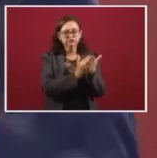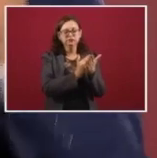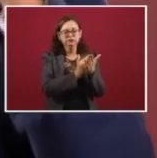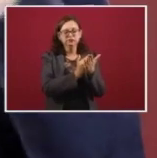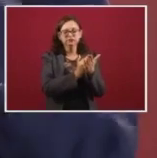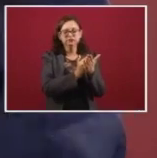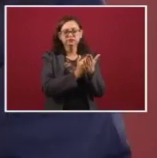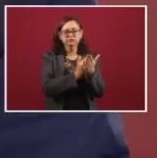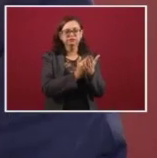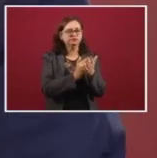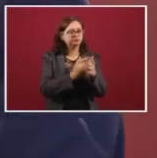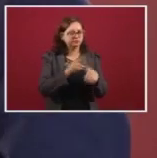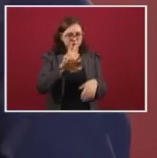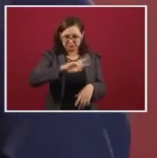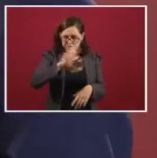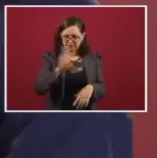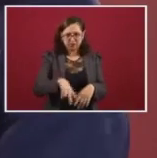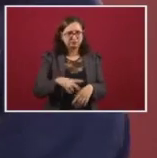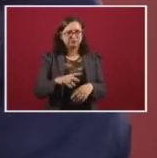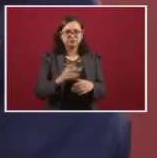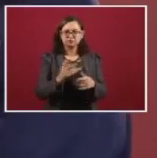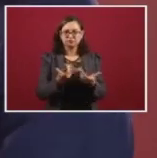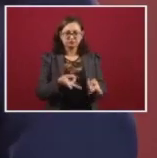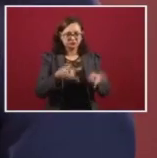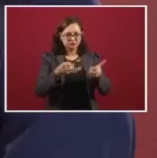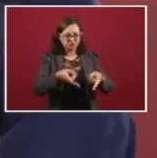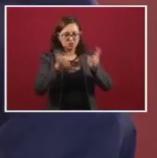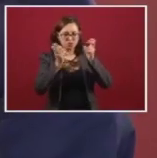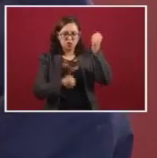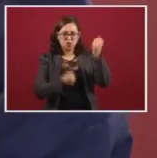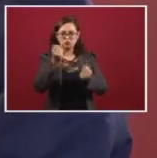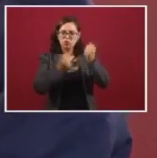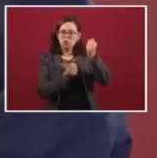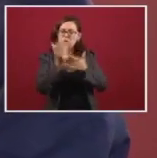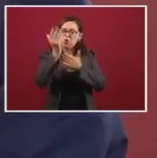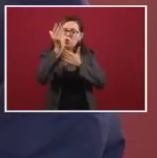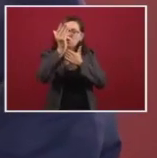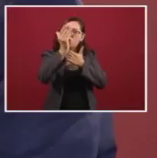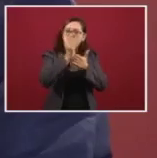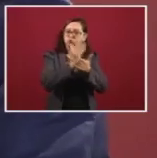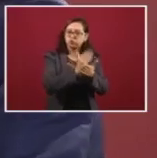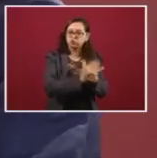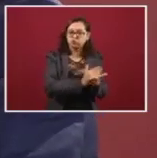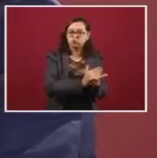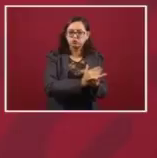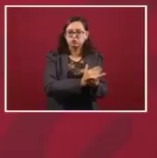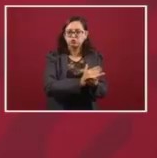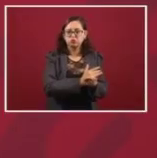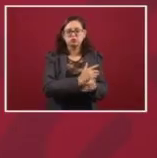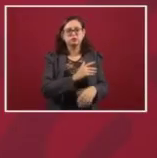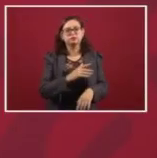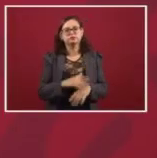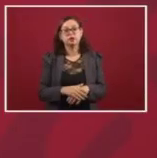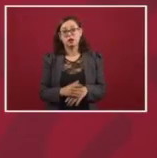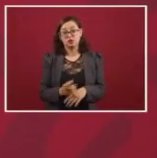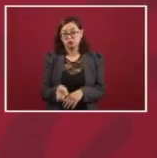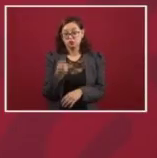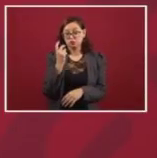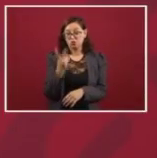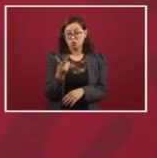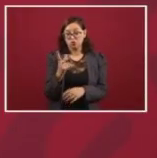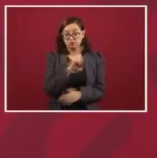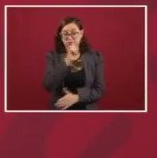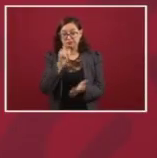Ahí sí ha habido una disminución, que son los dos delitos que nos sirven más para saber